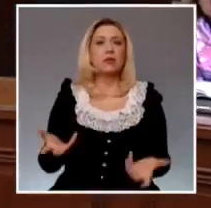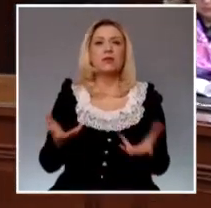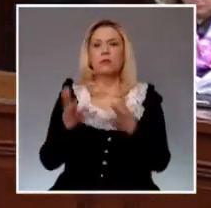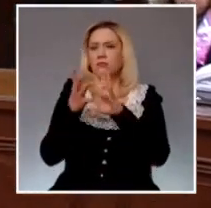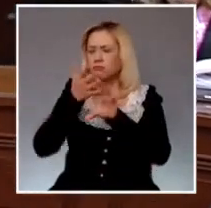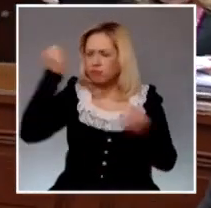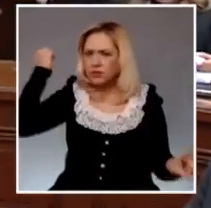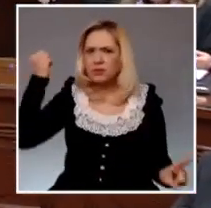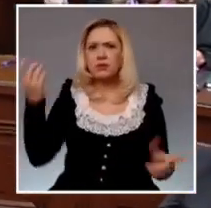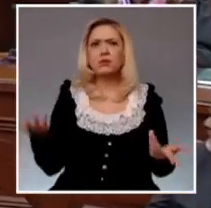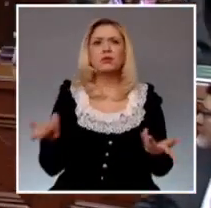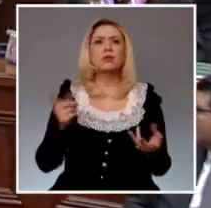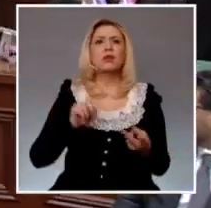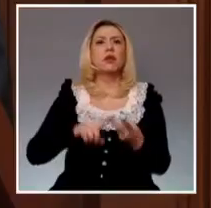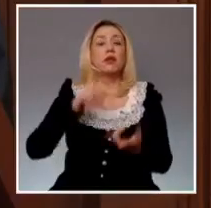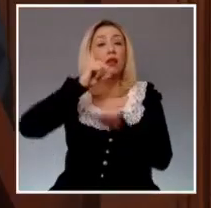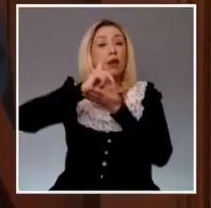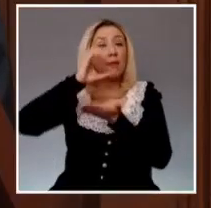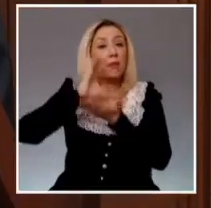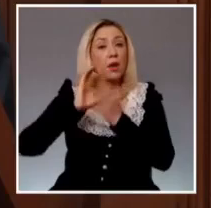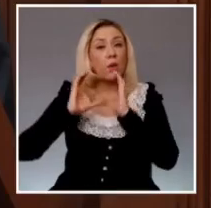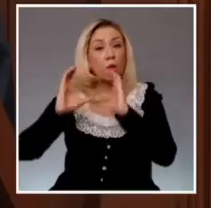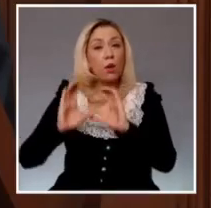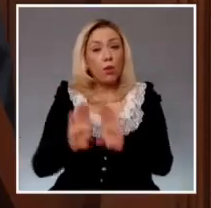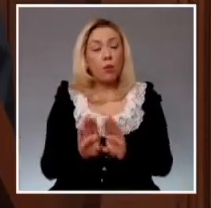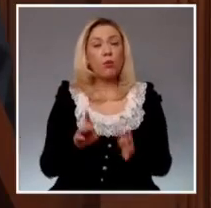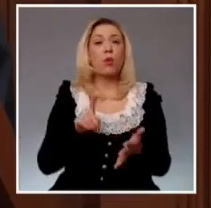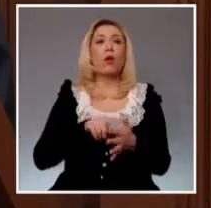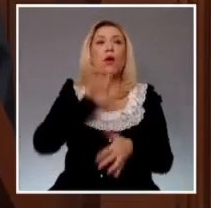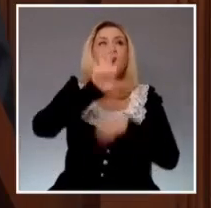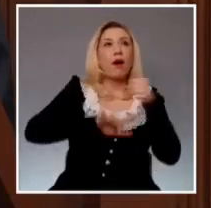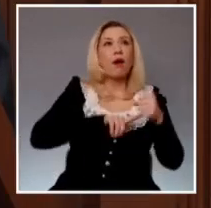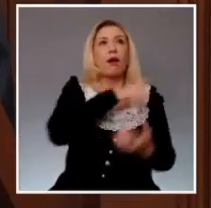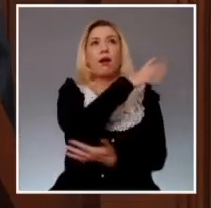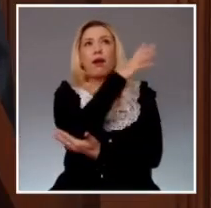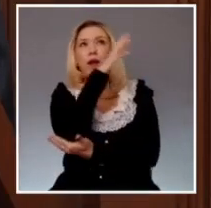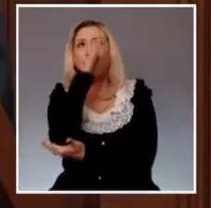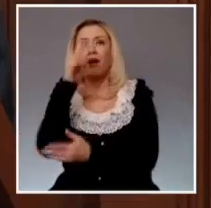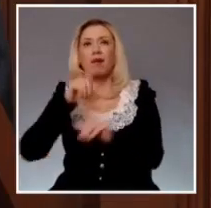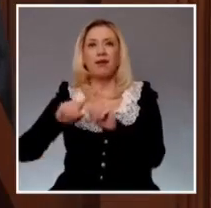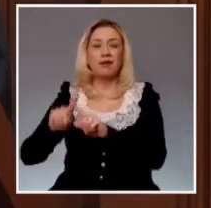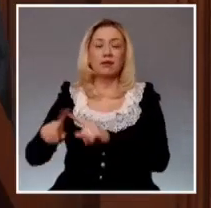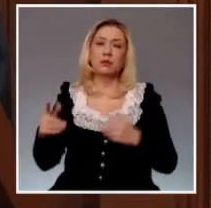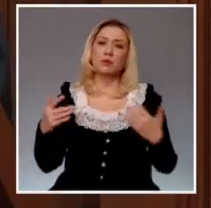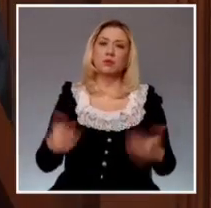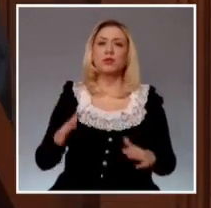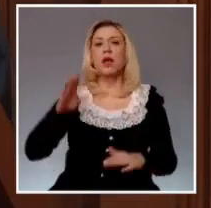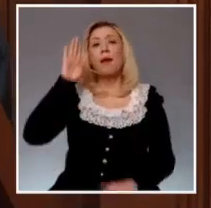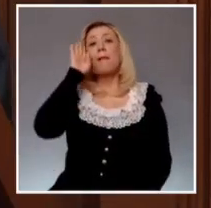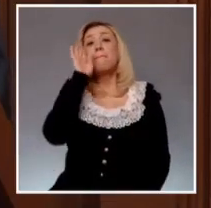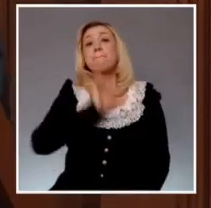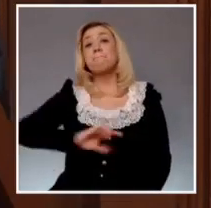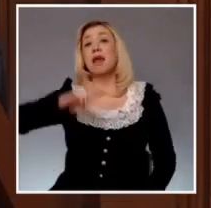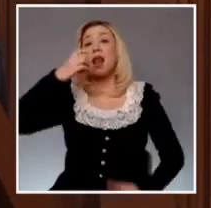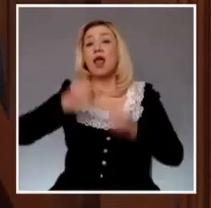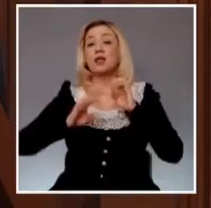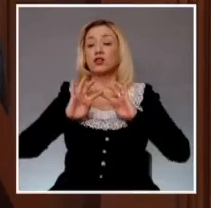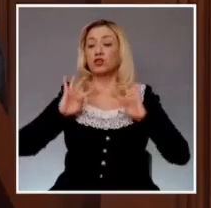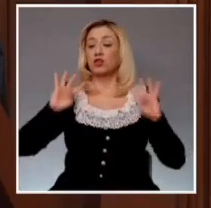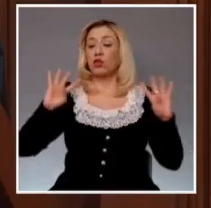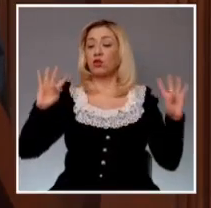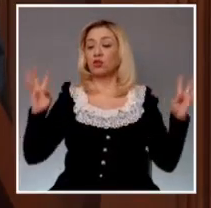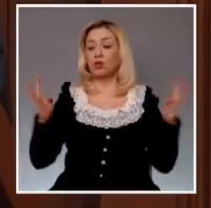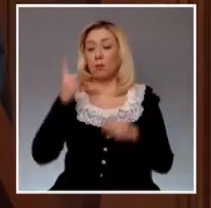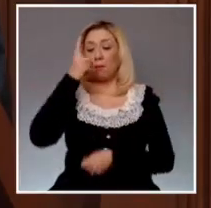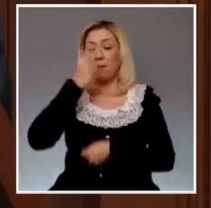ambiental y en materia penal. A nombre de las señoras ministras y los señores ministros que integran la primera sala de este